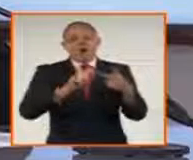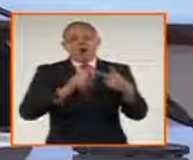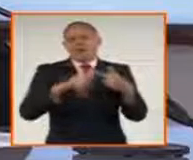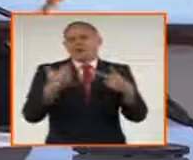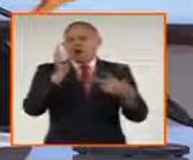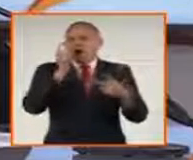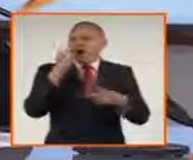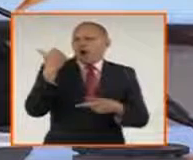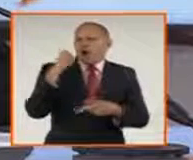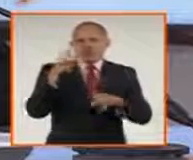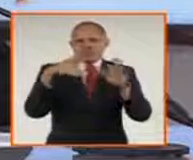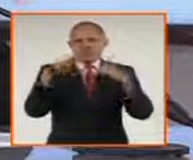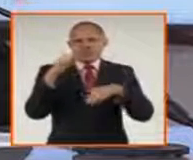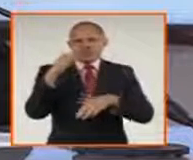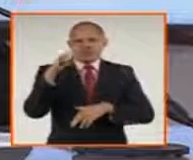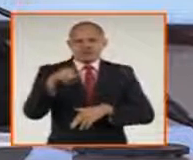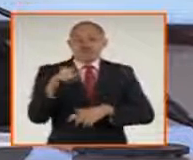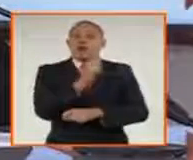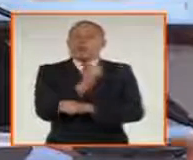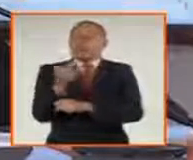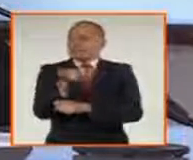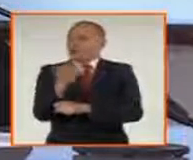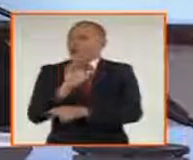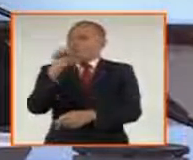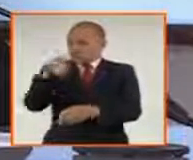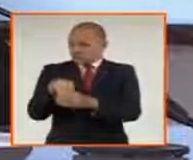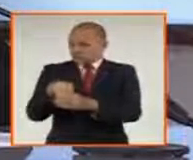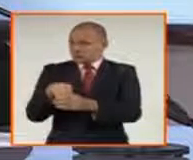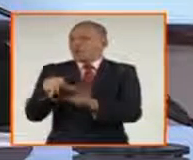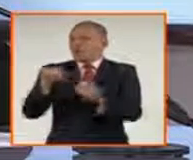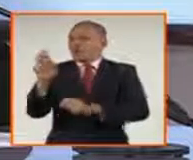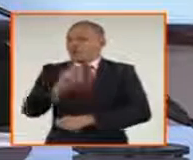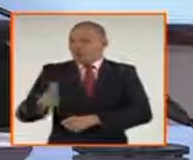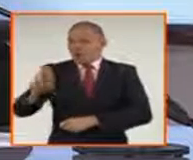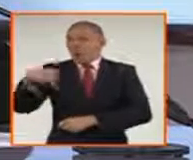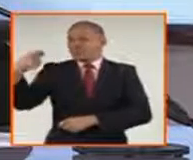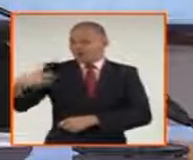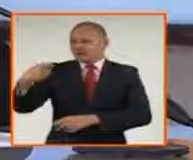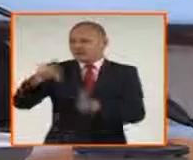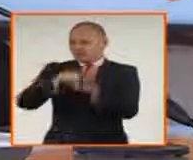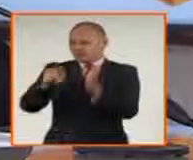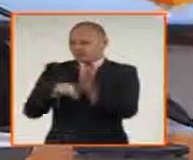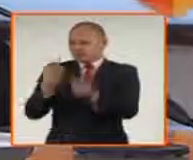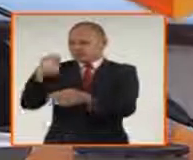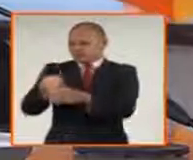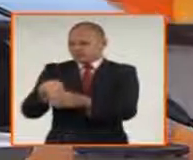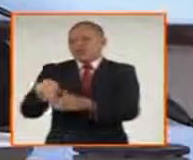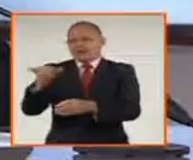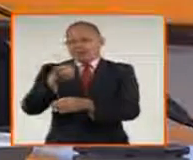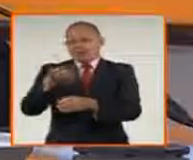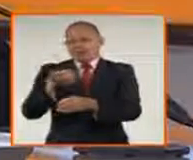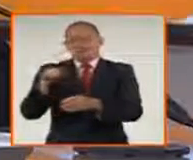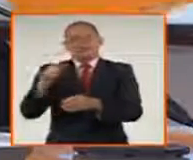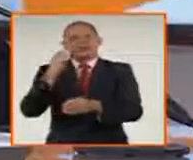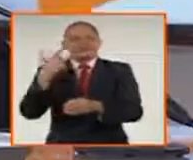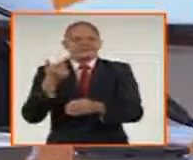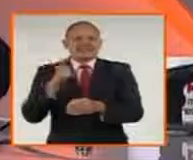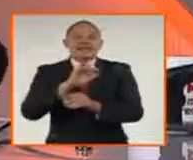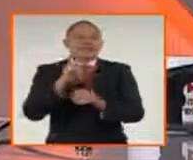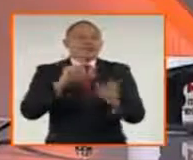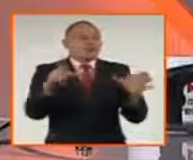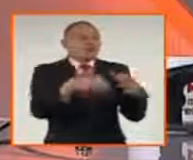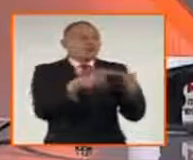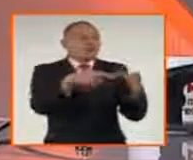González, profesor titular de la Facultad de Derecho de la Universidad de La Habana, consultado también como experto a la hora